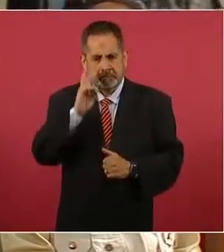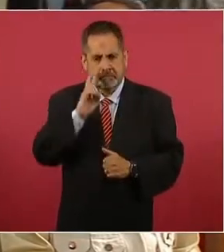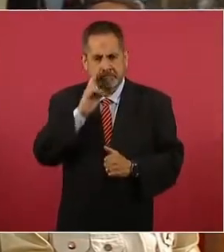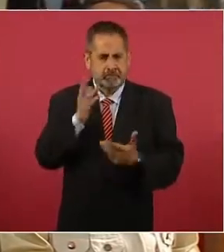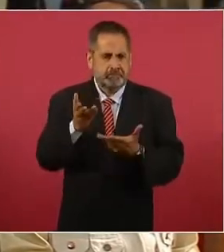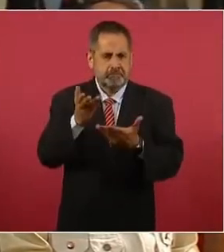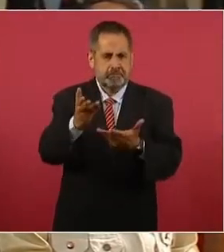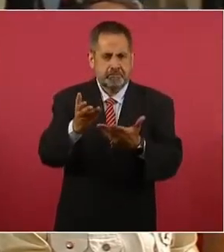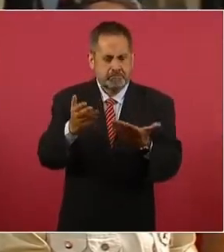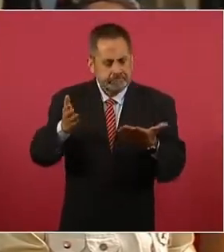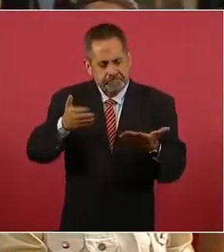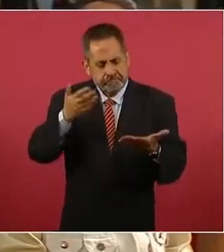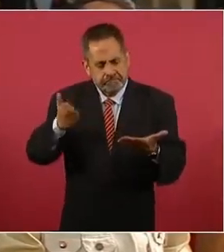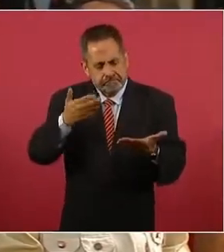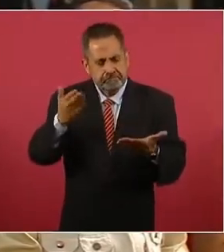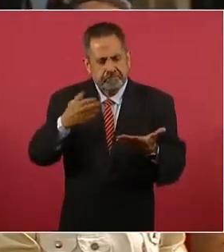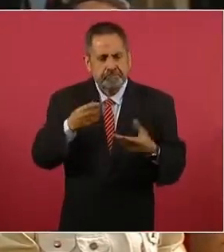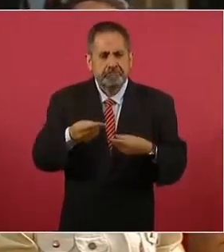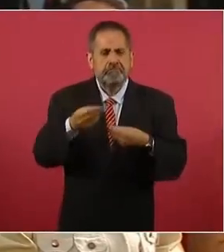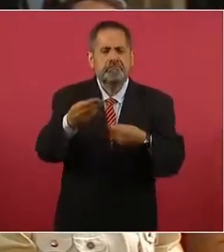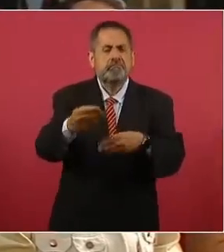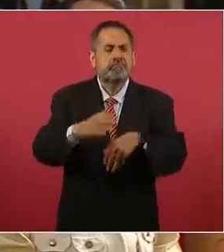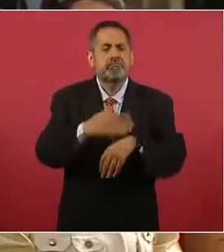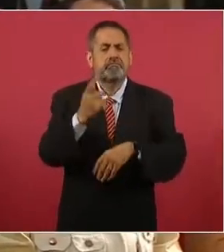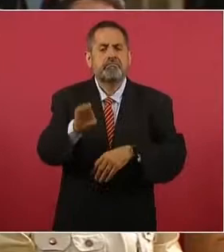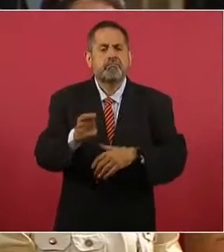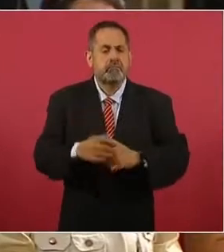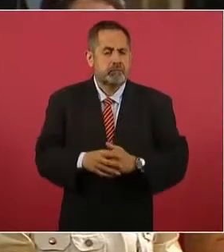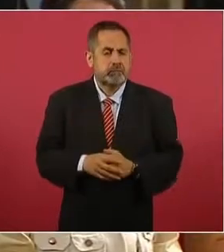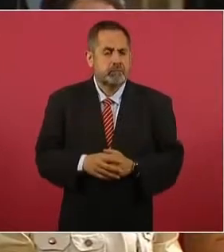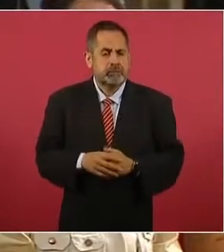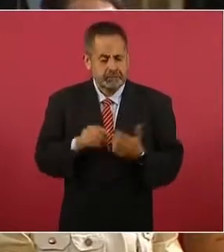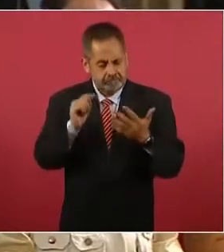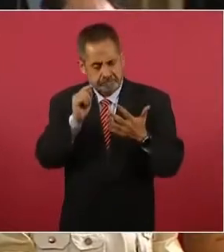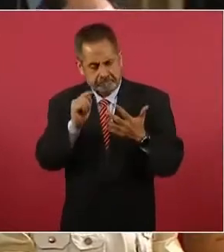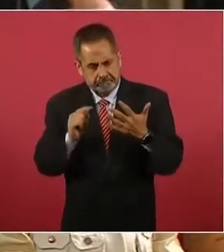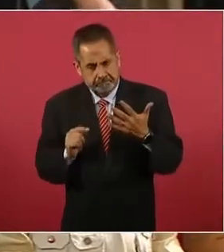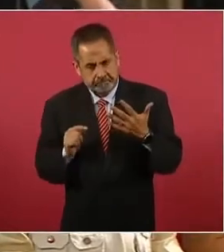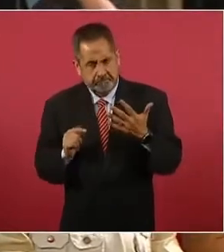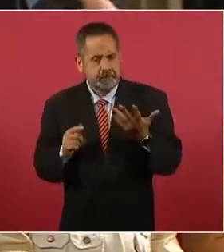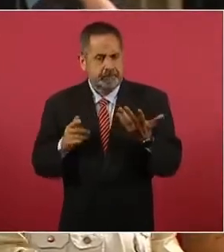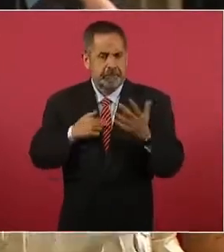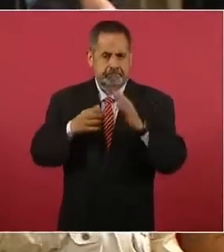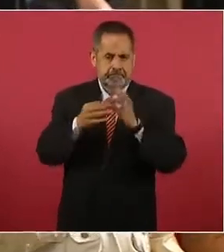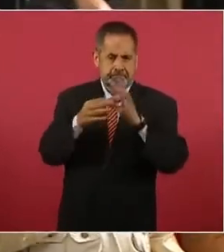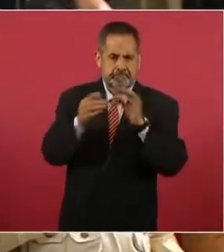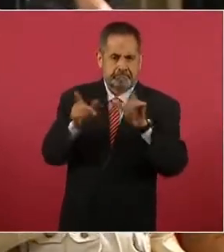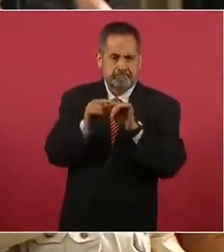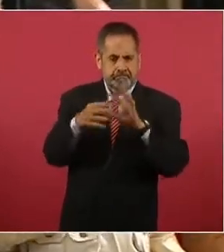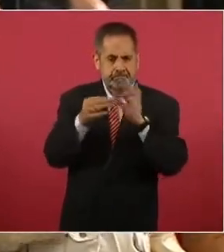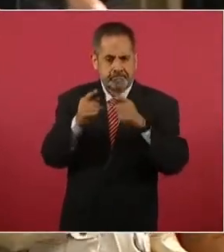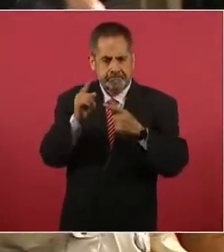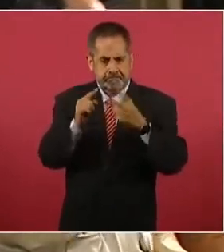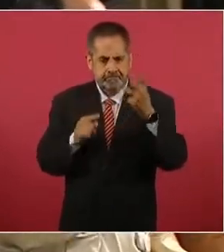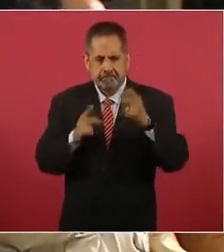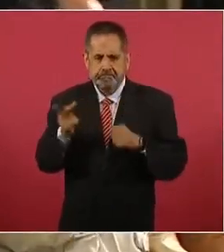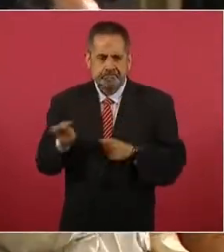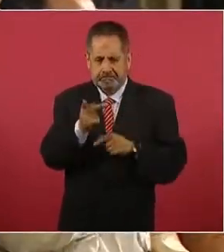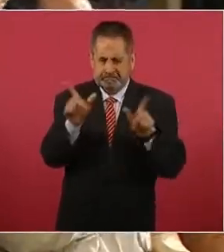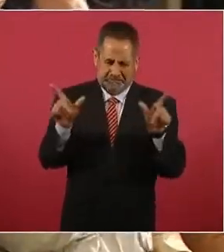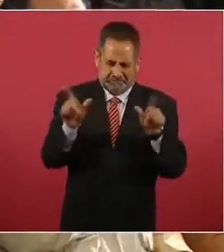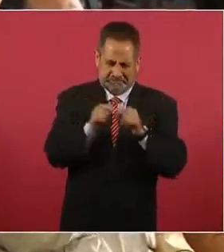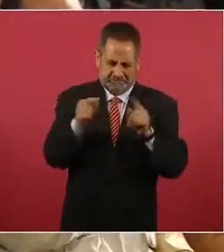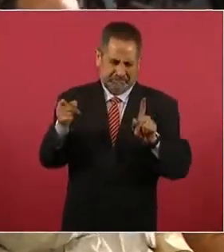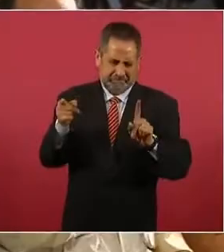pudiera hojear mientras le estoy hablando, porque tiene algunos datos que, digo, yo voy a hacer la pregunta lo más concreta